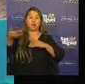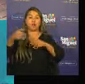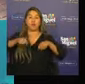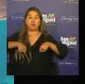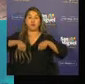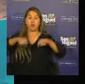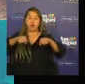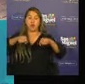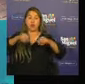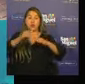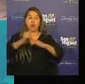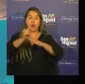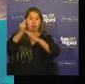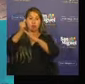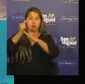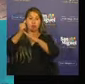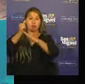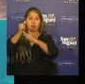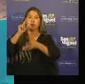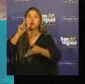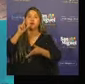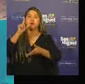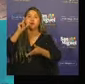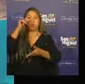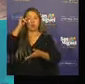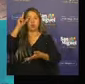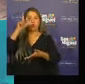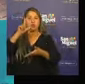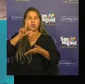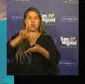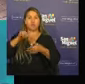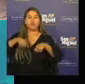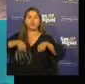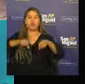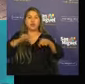día, y ahí gracias a un esfuerzo gigante de